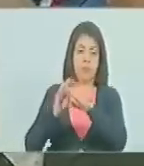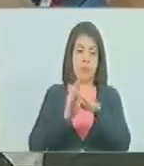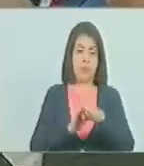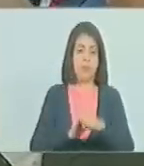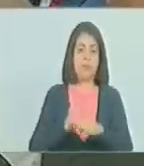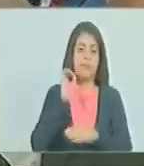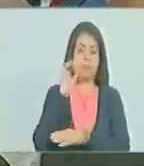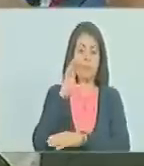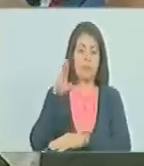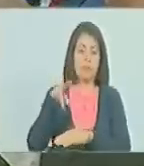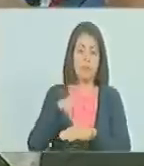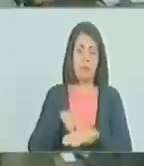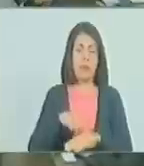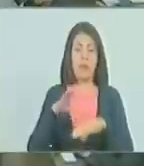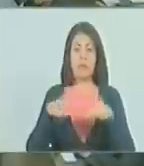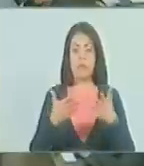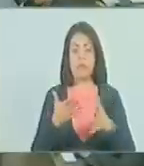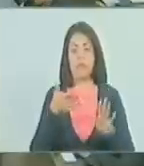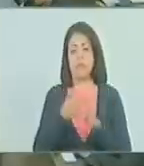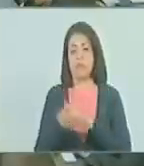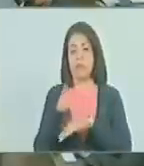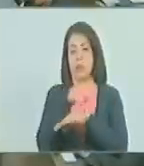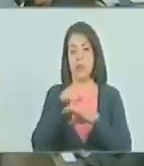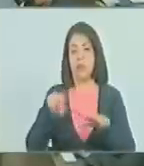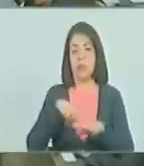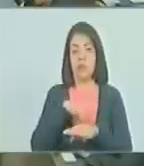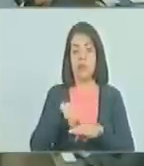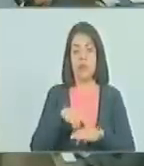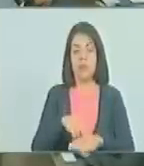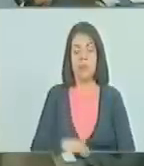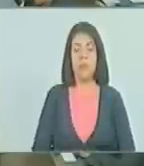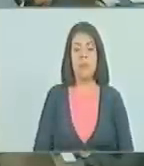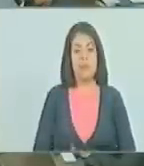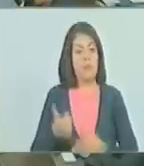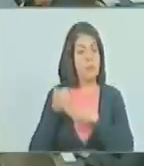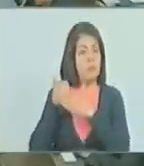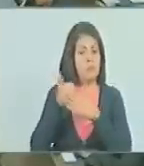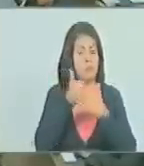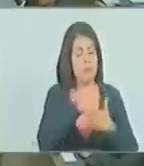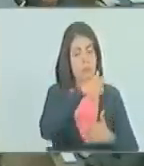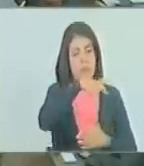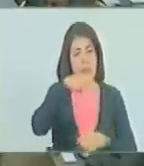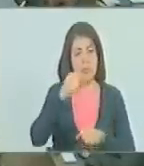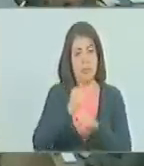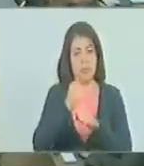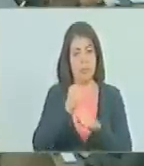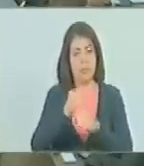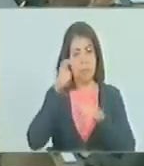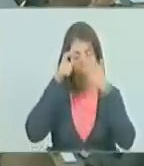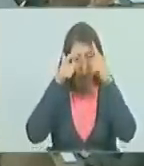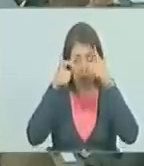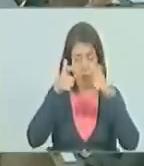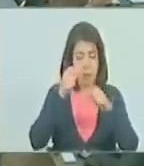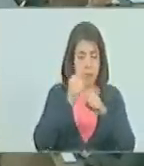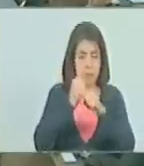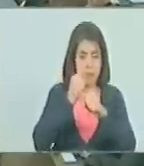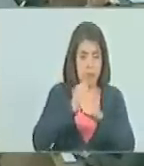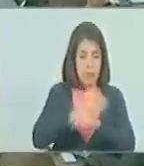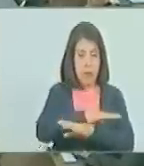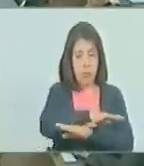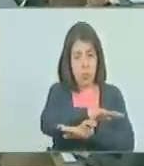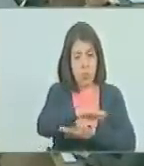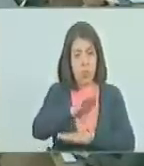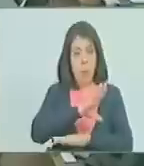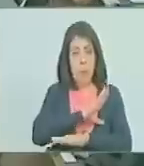Asamblea para que a través del Gobierno Nacional se ayude a esta gente que trabaja, porque ganadero no solamente es el que tiene miles de